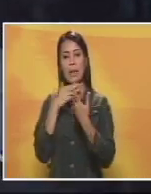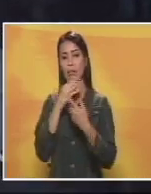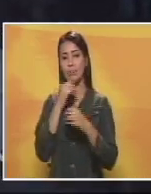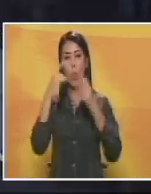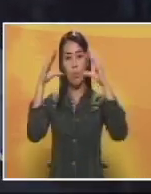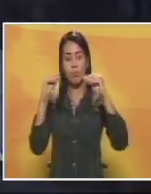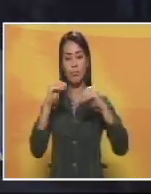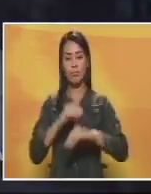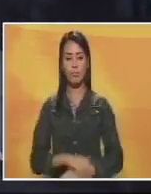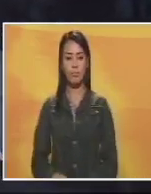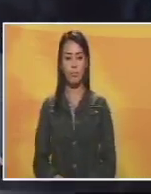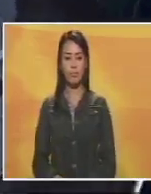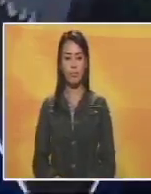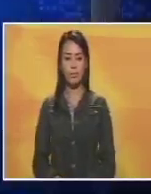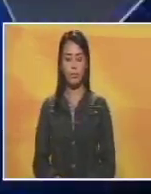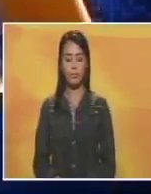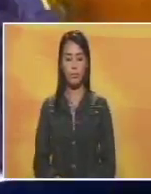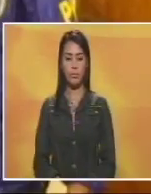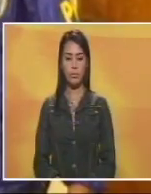electricidad.